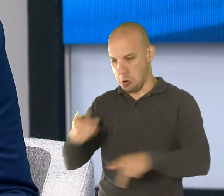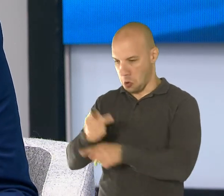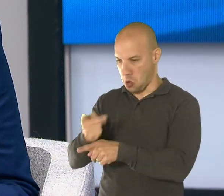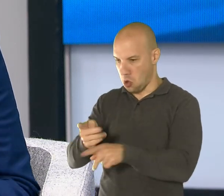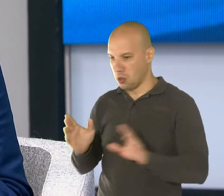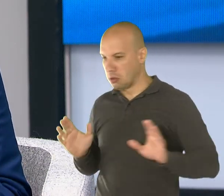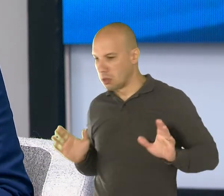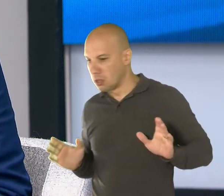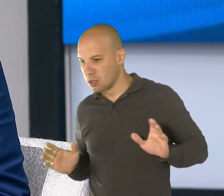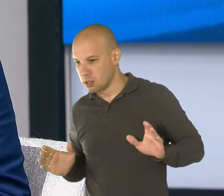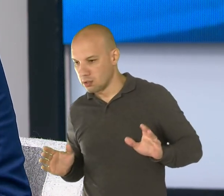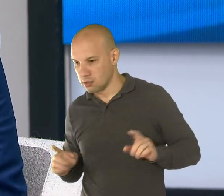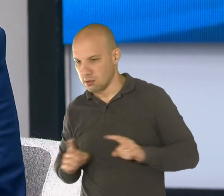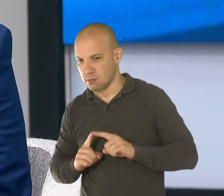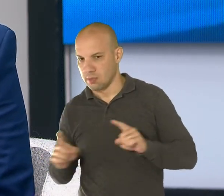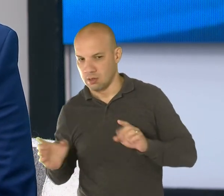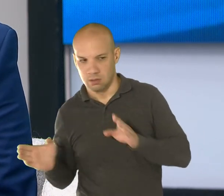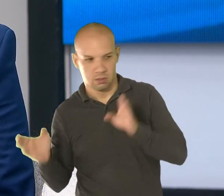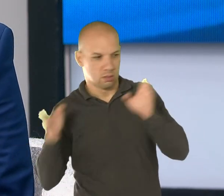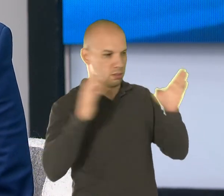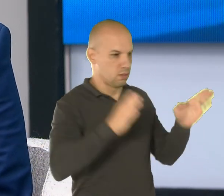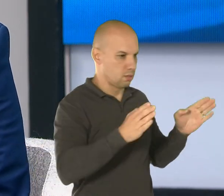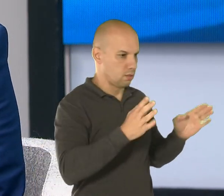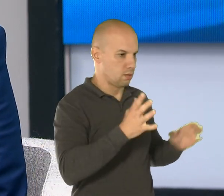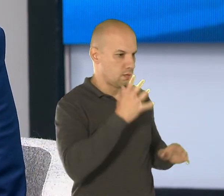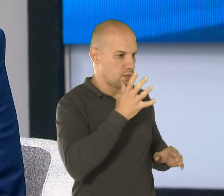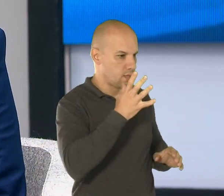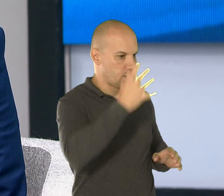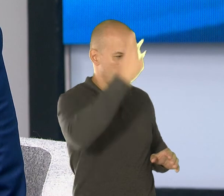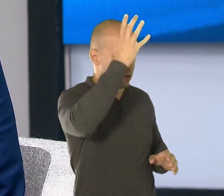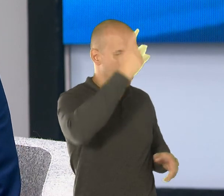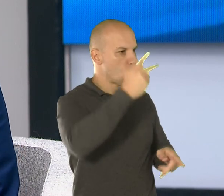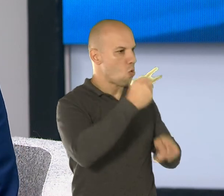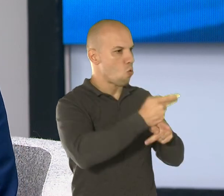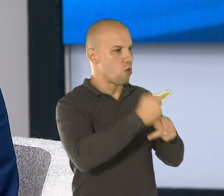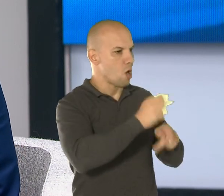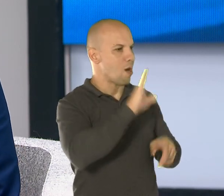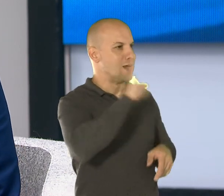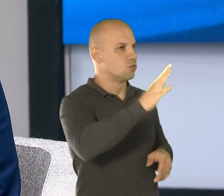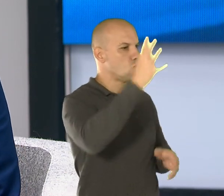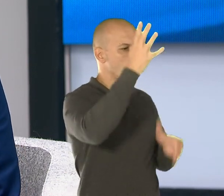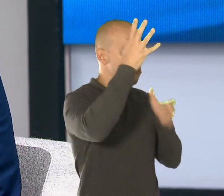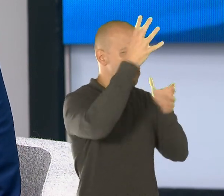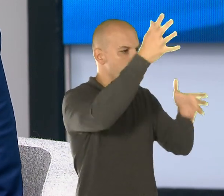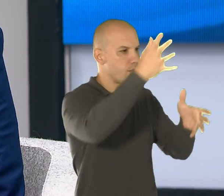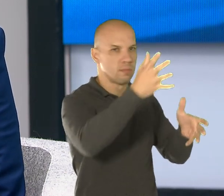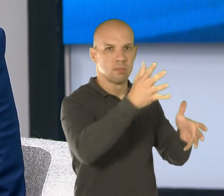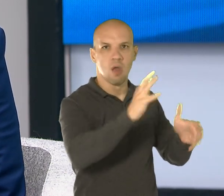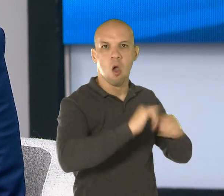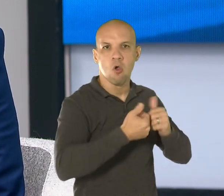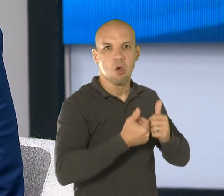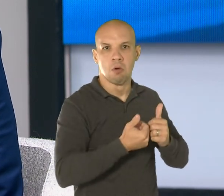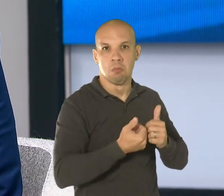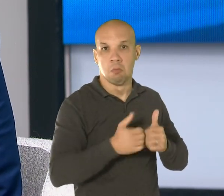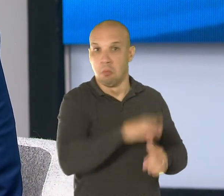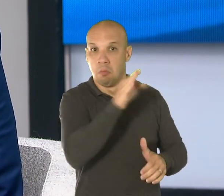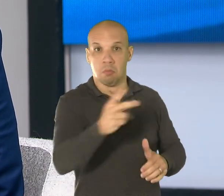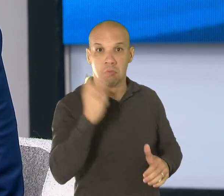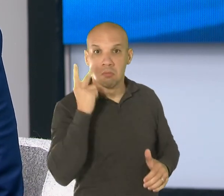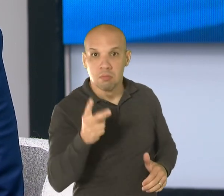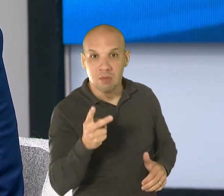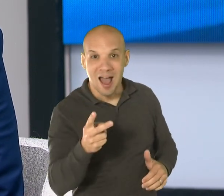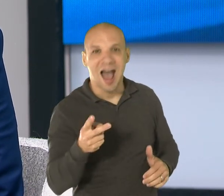visto cómo nuestros padres o nuestros abuelos cuidaban a nuestros adultos mayores. Y ahí es donde entra la escuela, donde no solamente le hemos dado